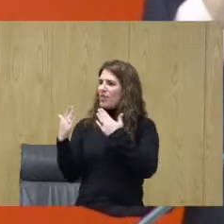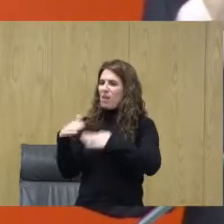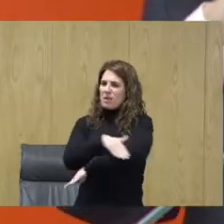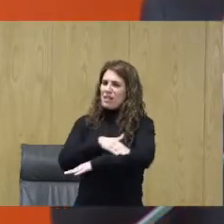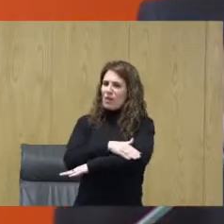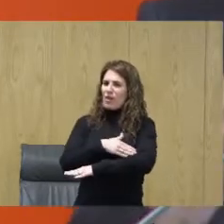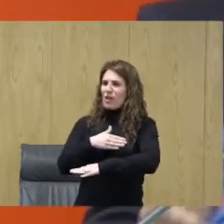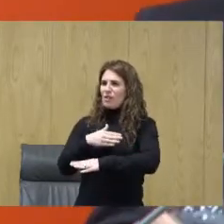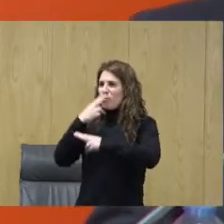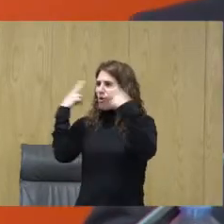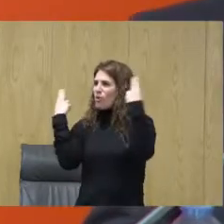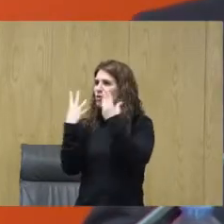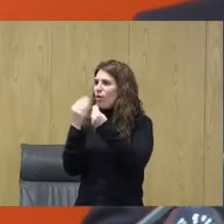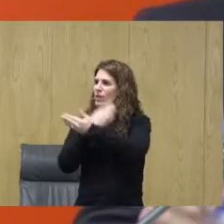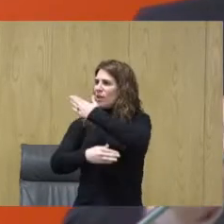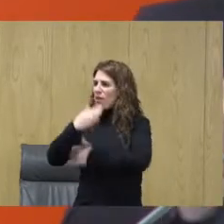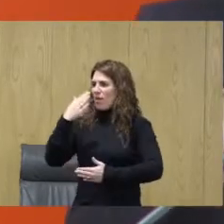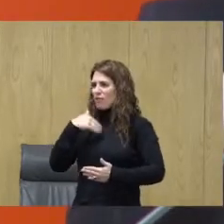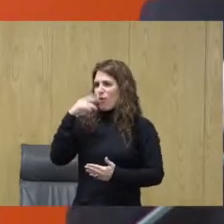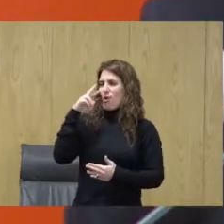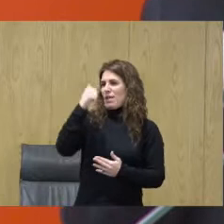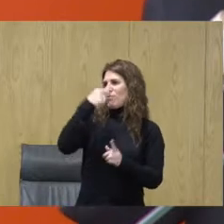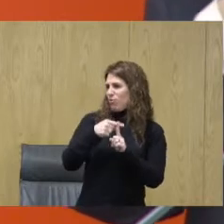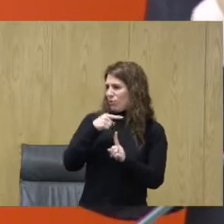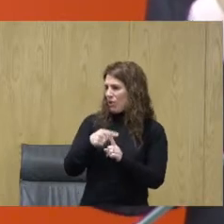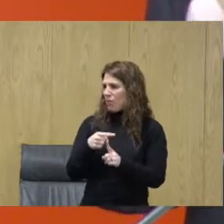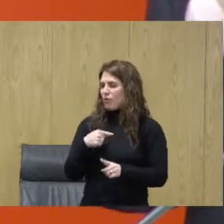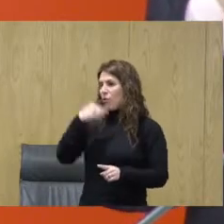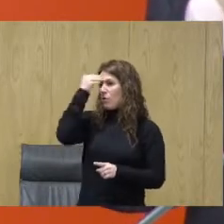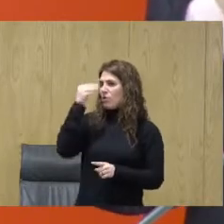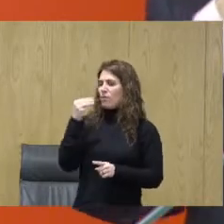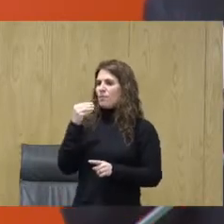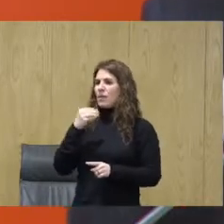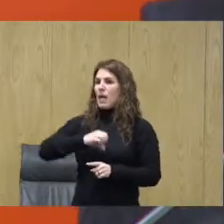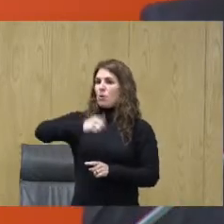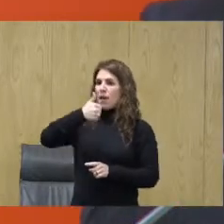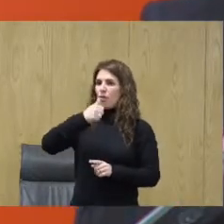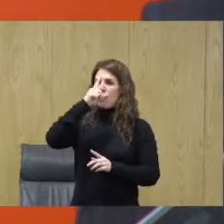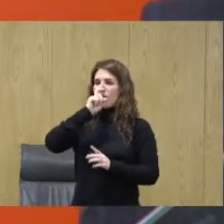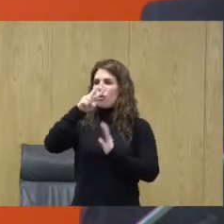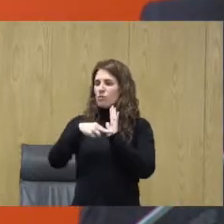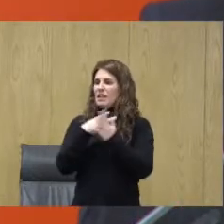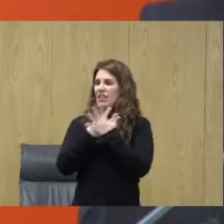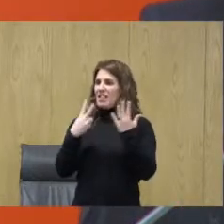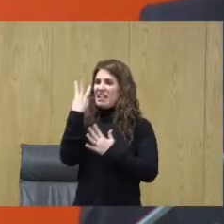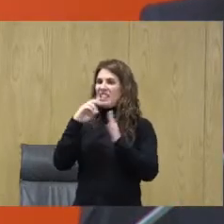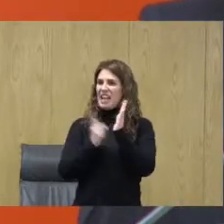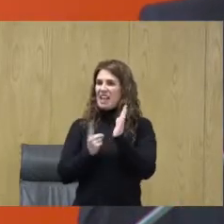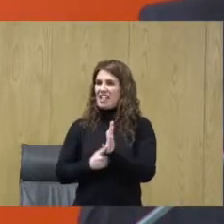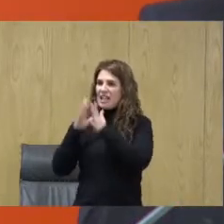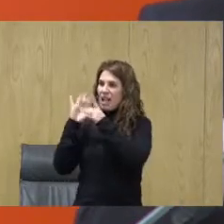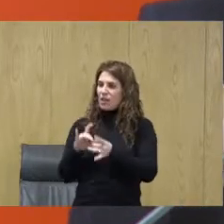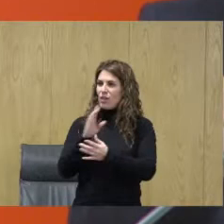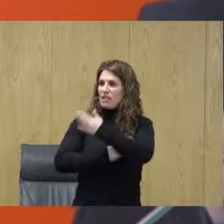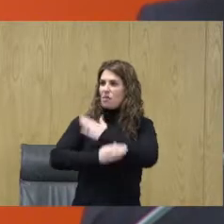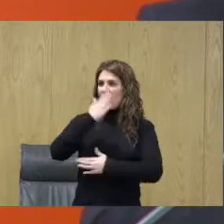con la discapacidad en este caso. Yo creo que 3 leyes que se han aprobado en 2017 que tengan que ver con la discapacidad, de